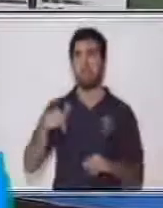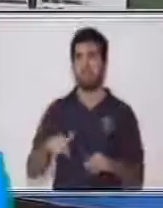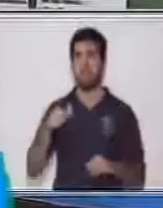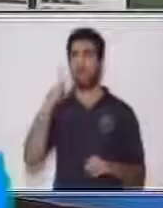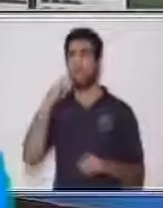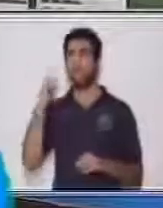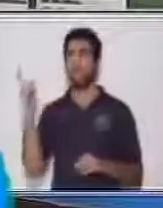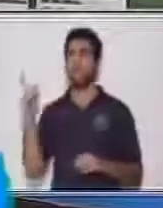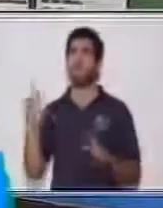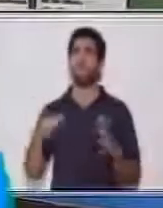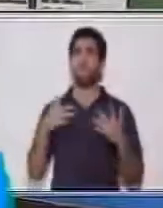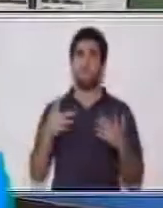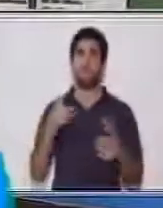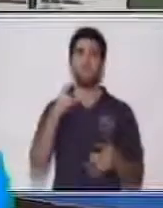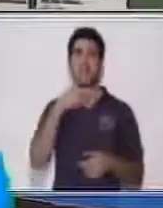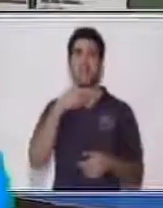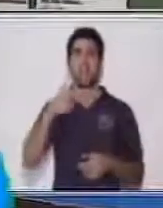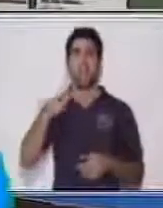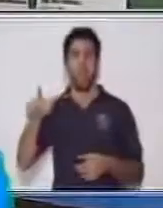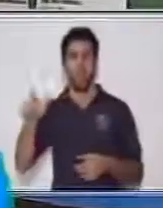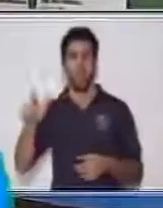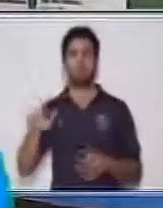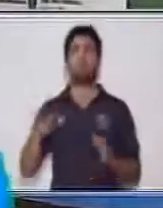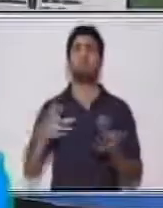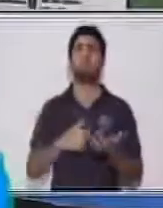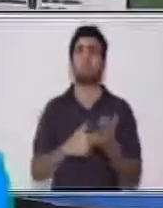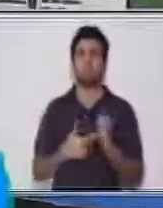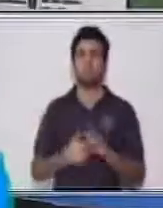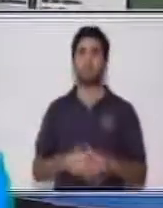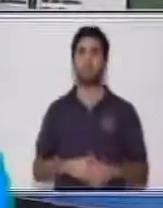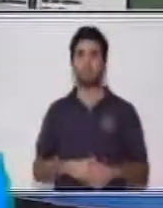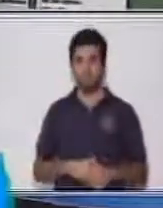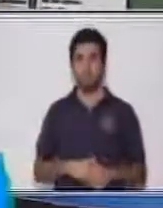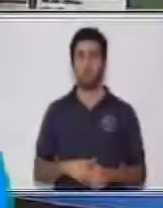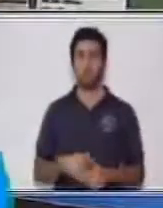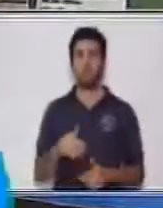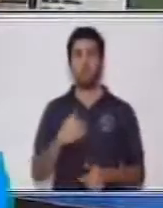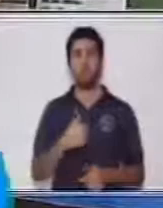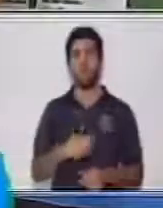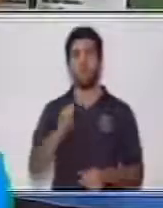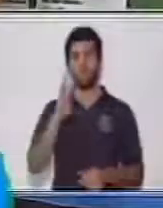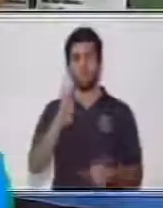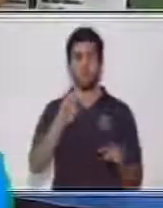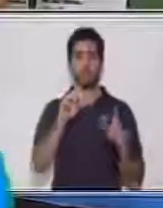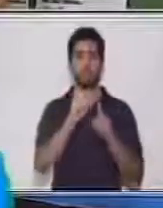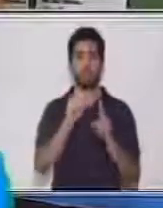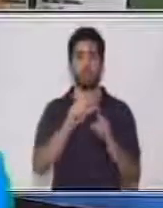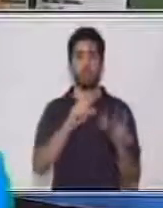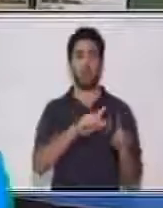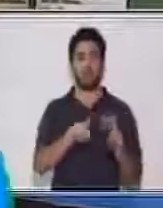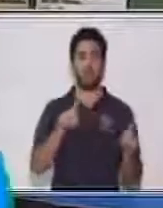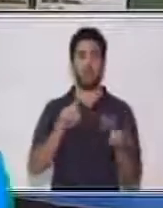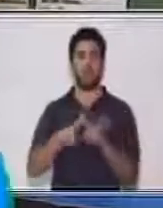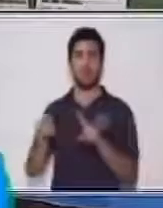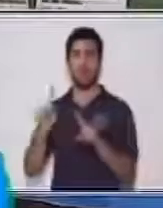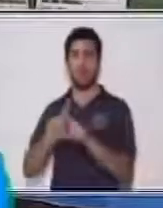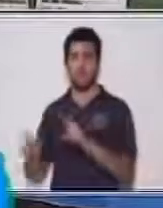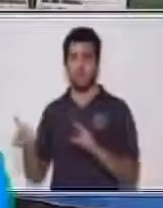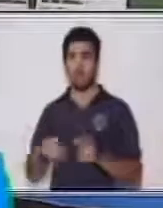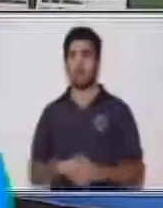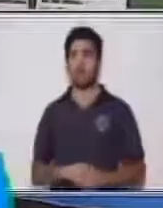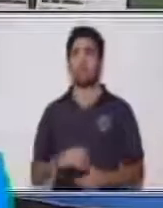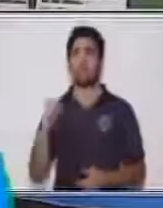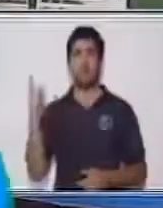¿te recuerdas que acabo de mencionar esa palabra? Vamos a ver una diferencia. Existen tres palabras con las cuales te puedes equivocar. Existe el